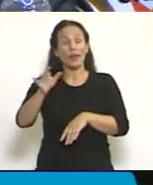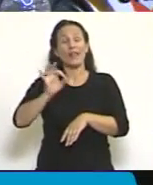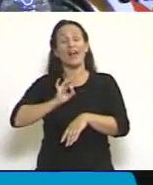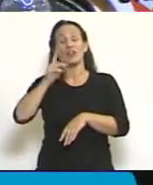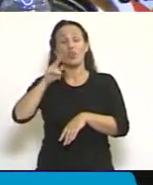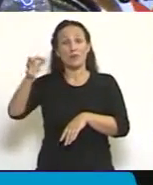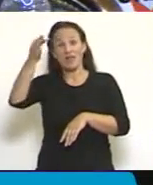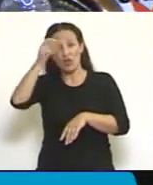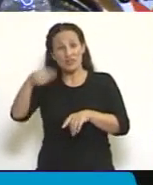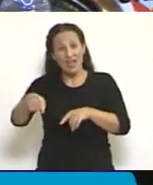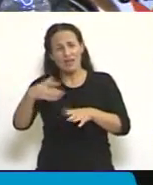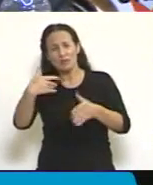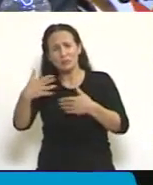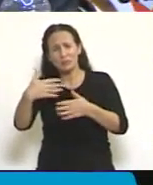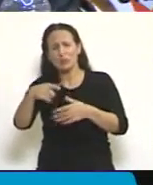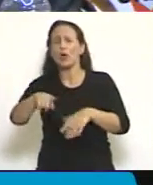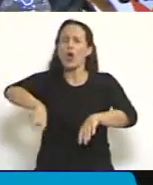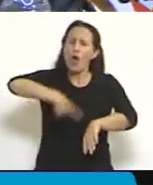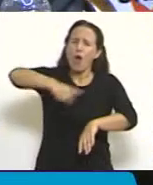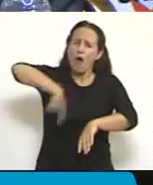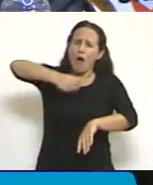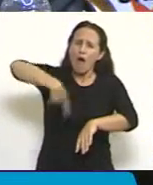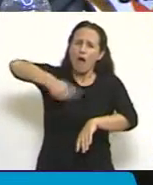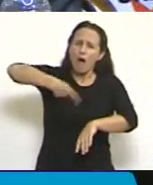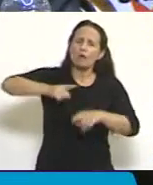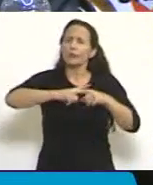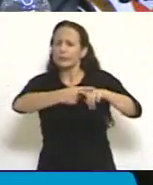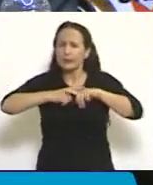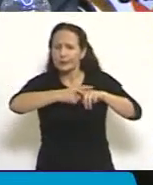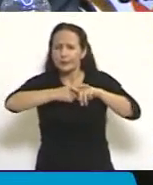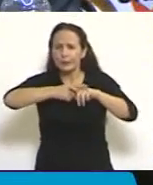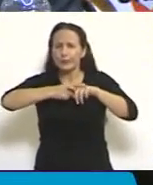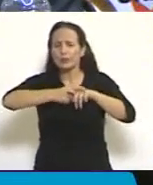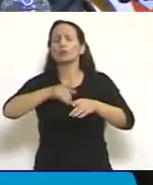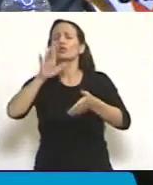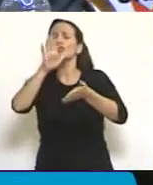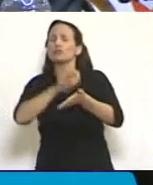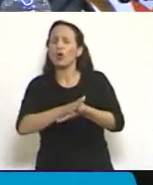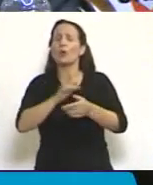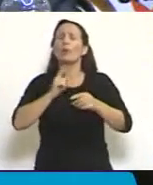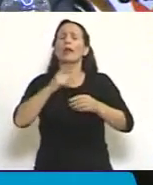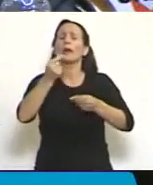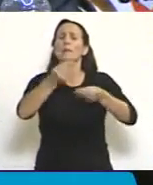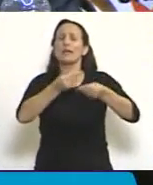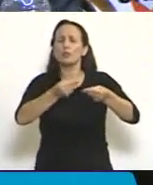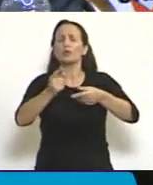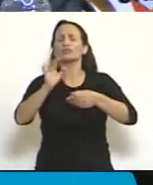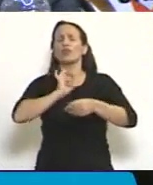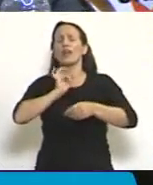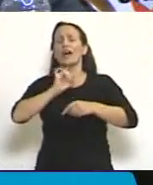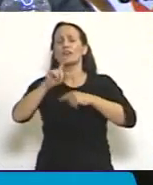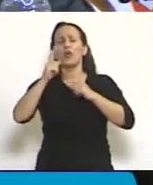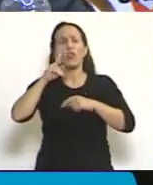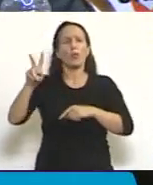Para dar un ejemplo, las cuentas de inversión correspondientes a los ejercicios del 2007 y 2008 se trataron del